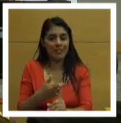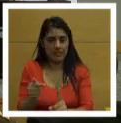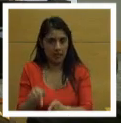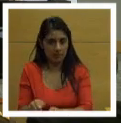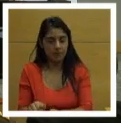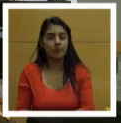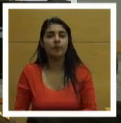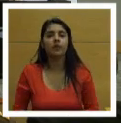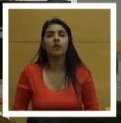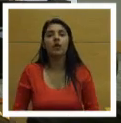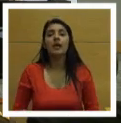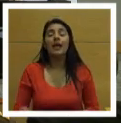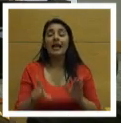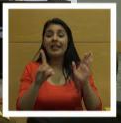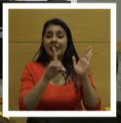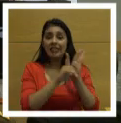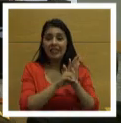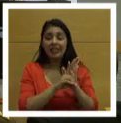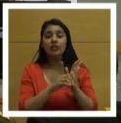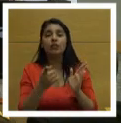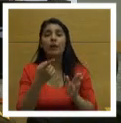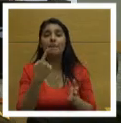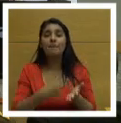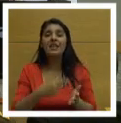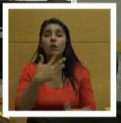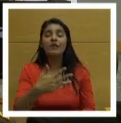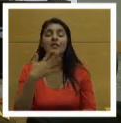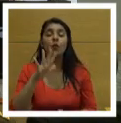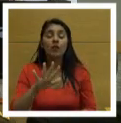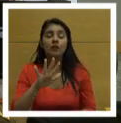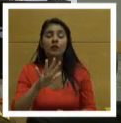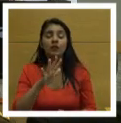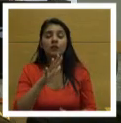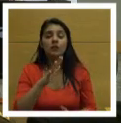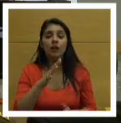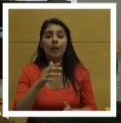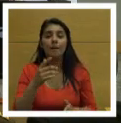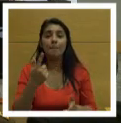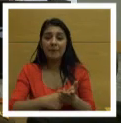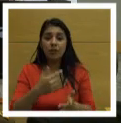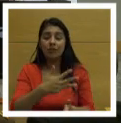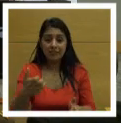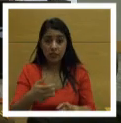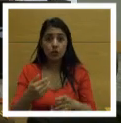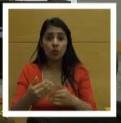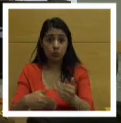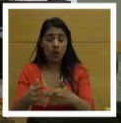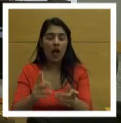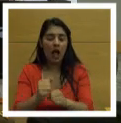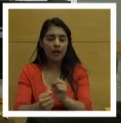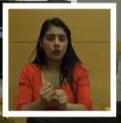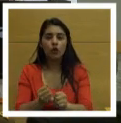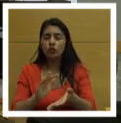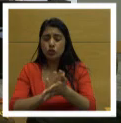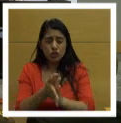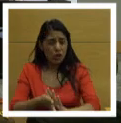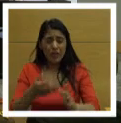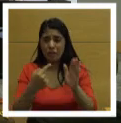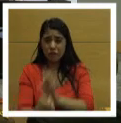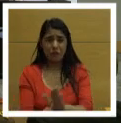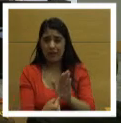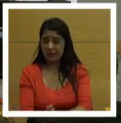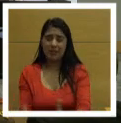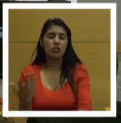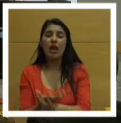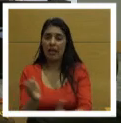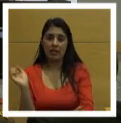de 1989 del Ministerio de Relaciones Exteriores acerca de la Convención sobre la eliminación de toda forma de discriminación contra